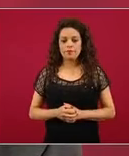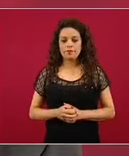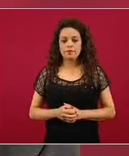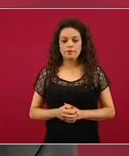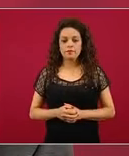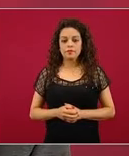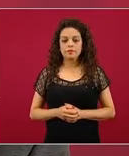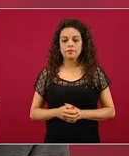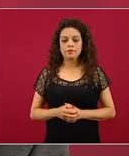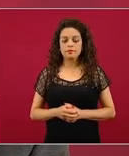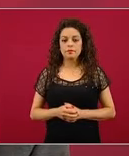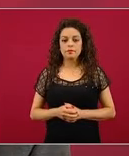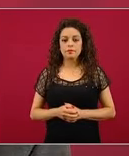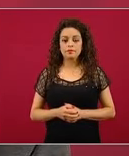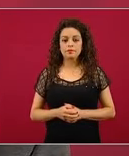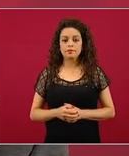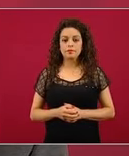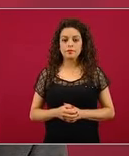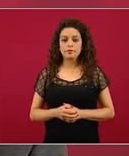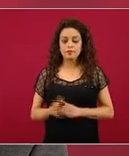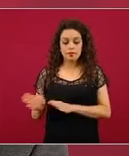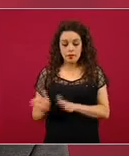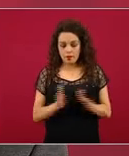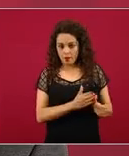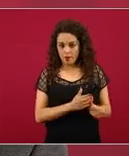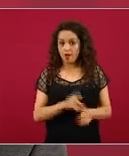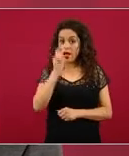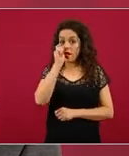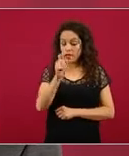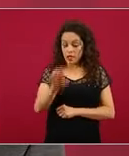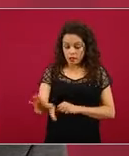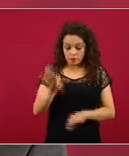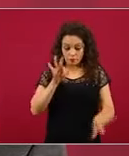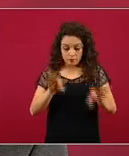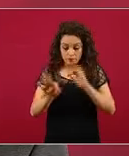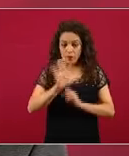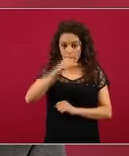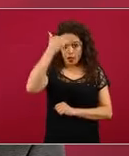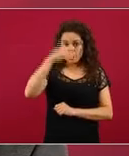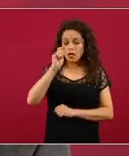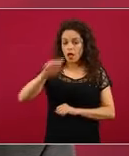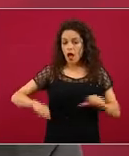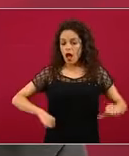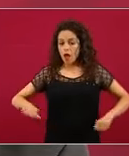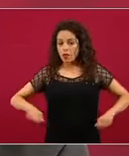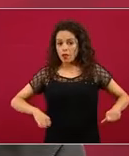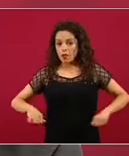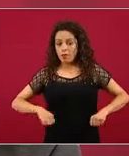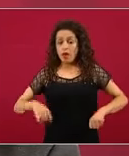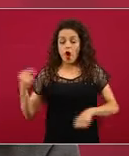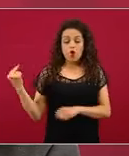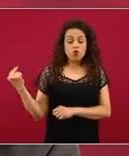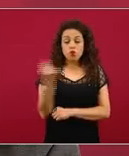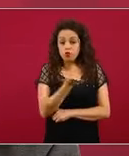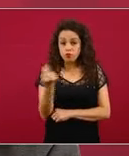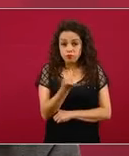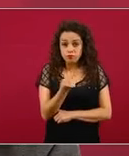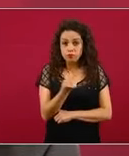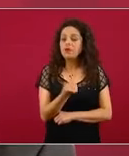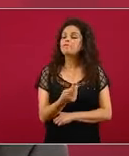sido identificadas como actividades esenciales. Esto es semejante a lo que se hizo con la Jornada Nacional de Sana